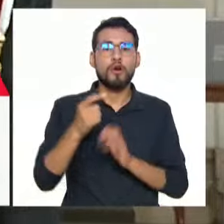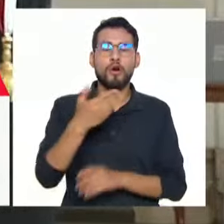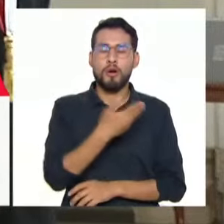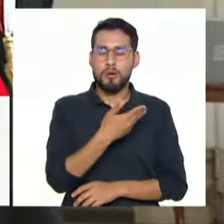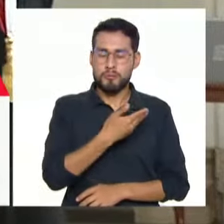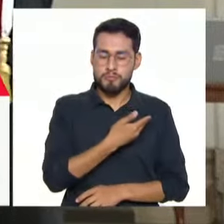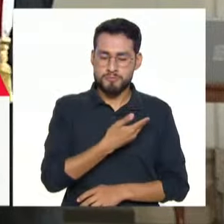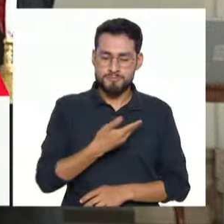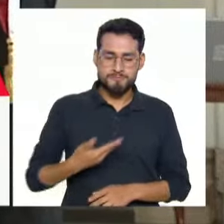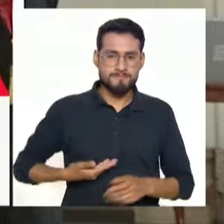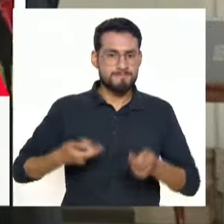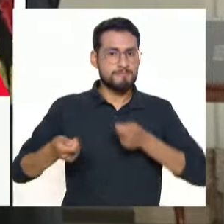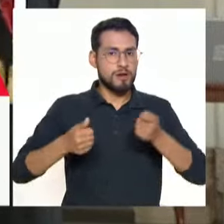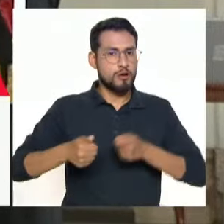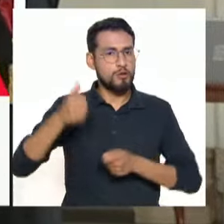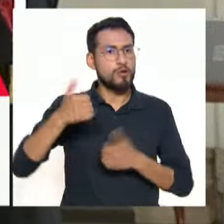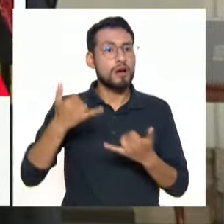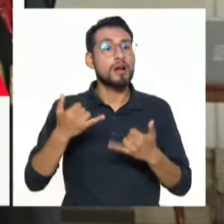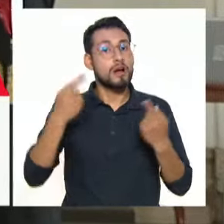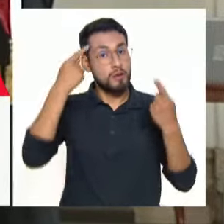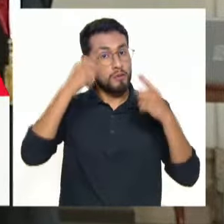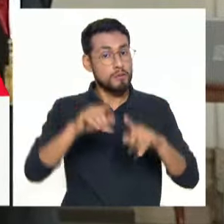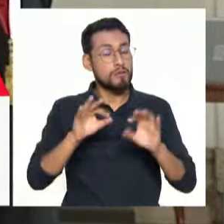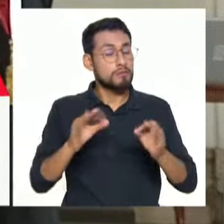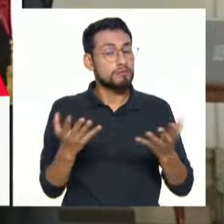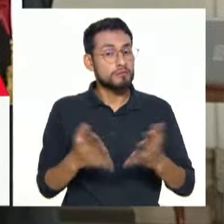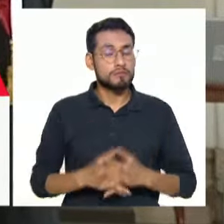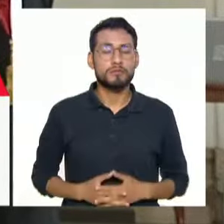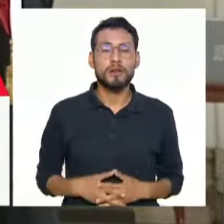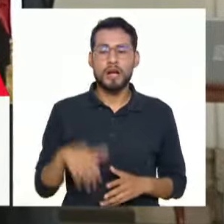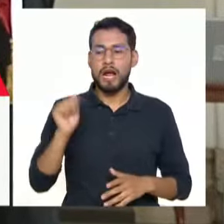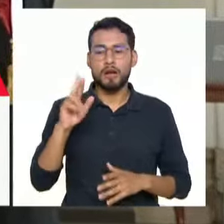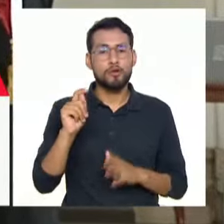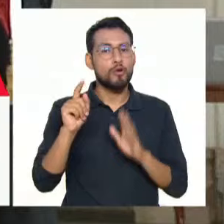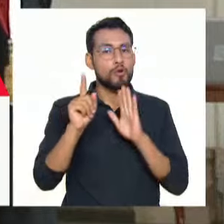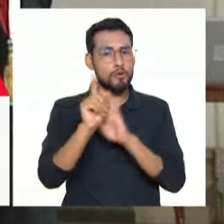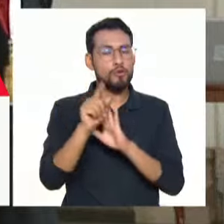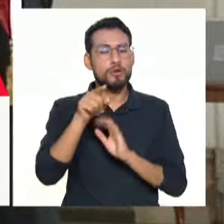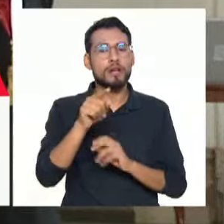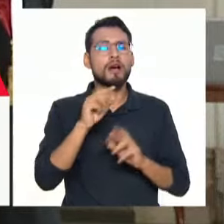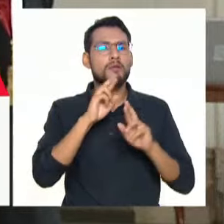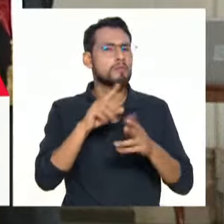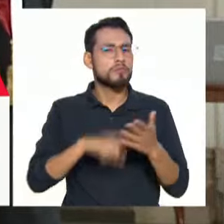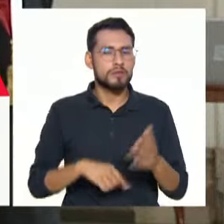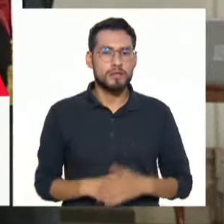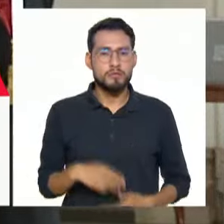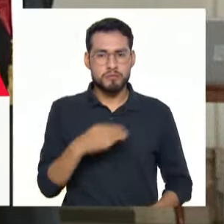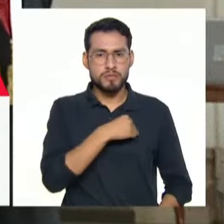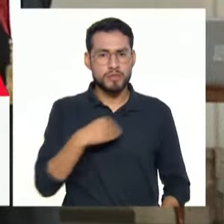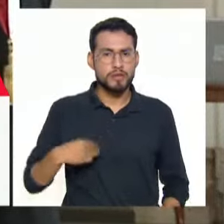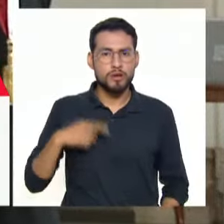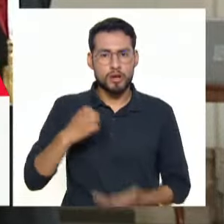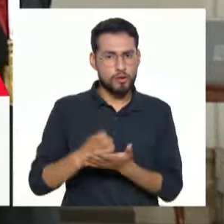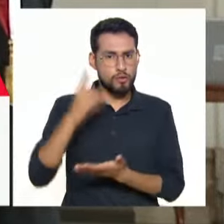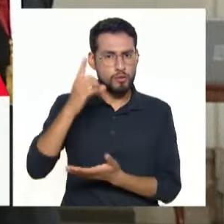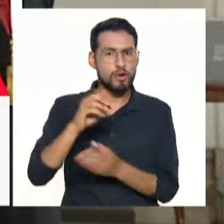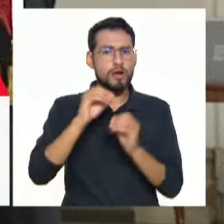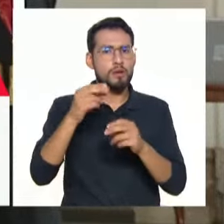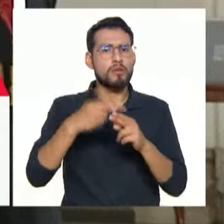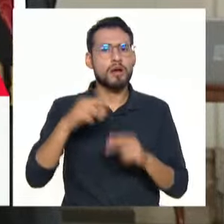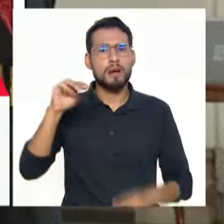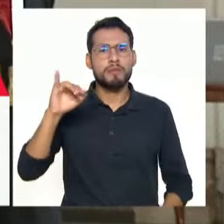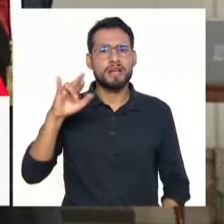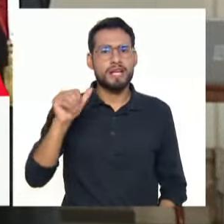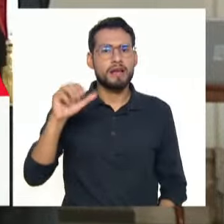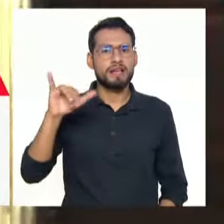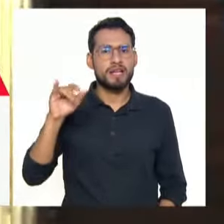Poder Ejecutivo, y estando al acordado, se resuelve. Artículo 1. Nombrar ministra de Estado en el Despacho de Educación a la señora